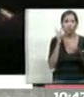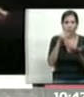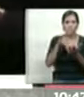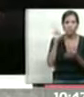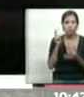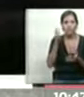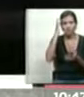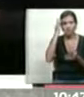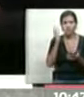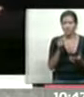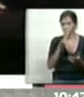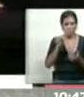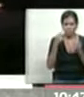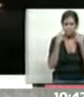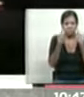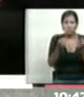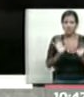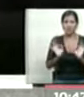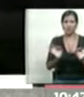en febrero.